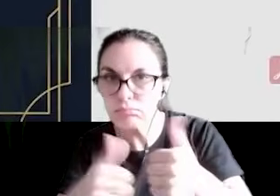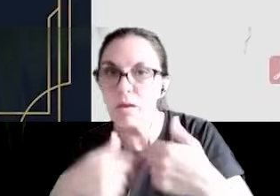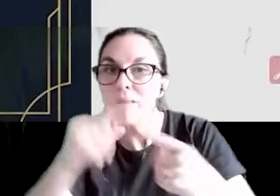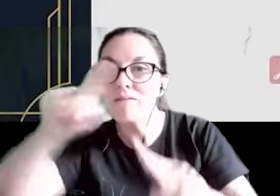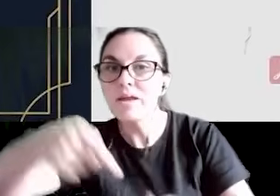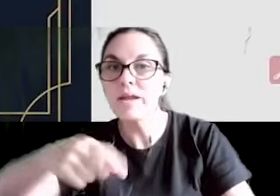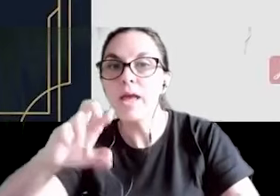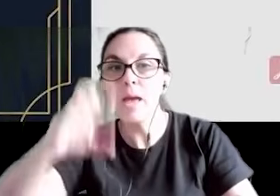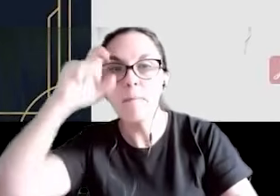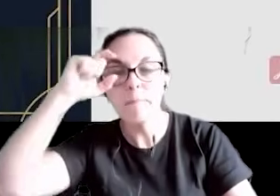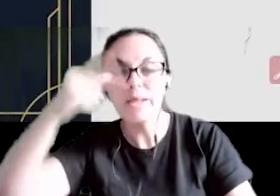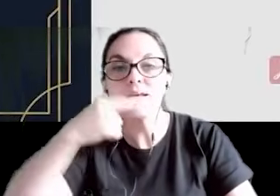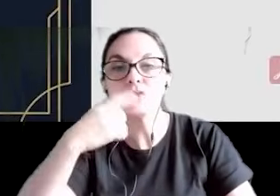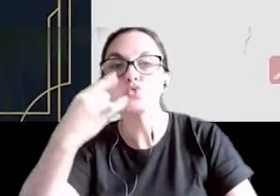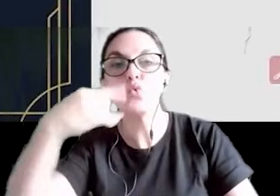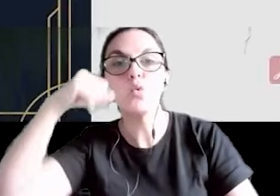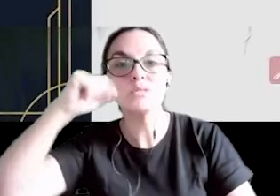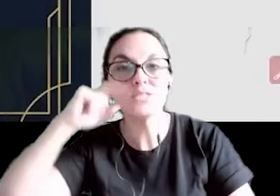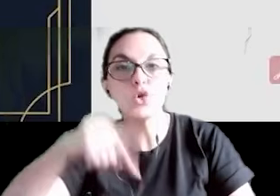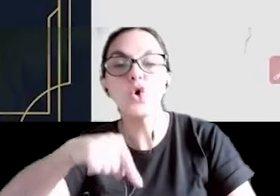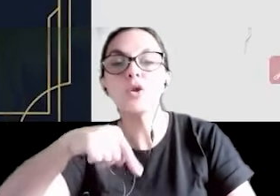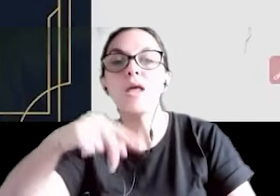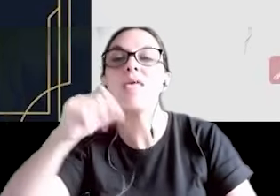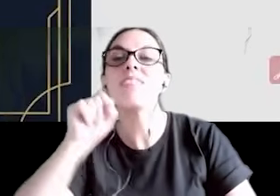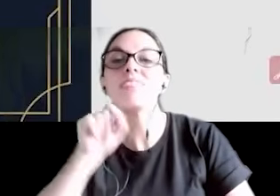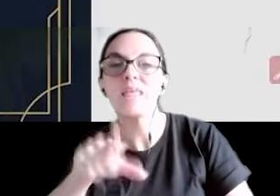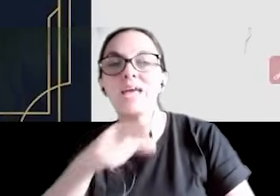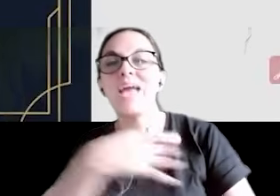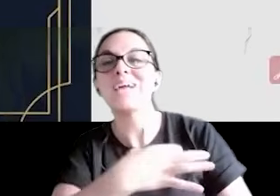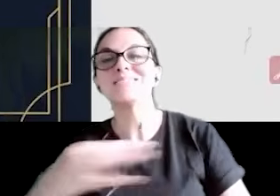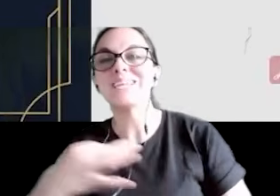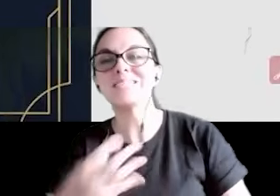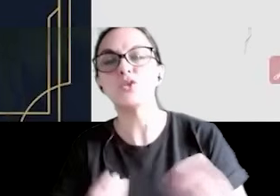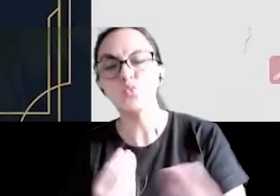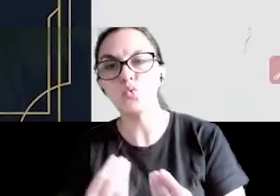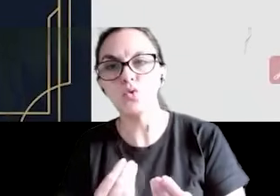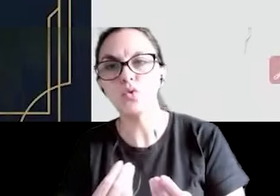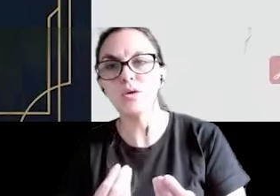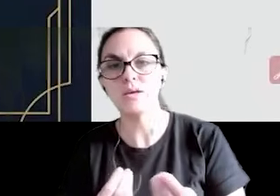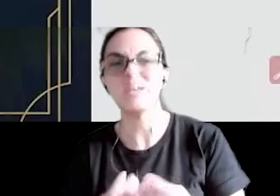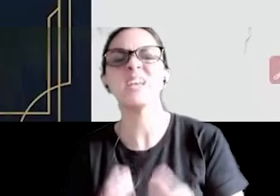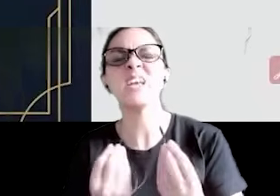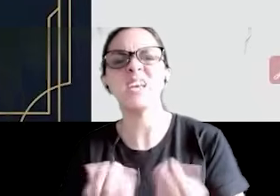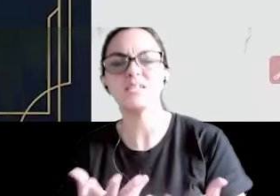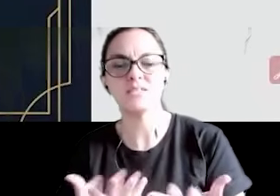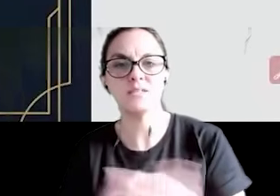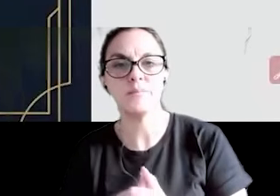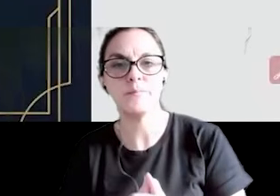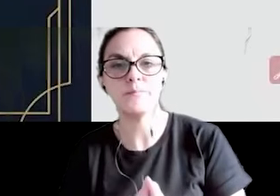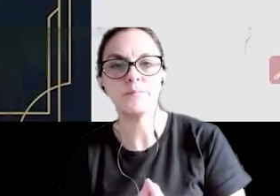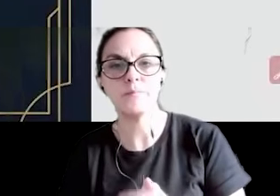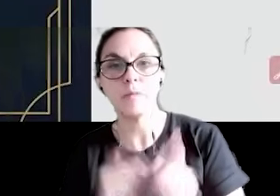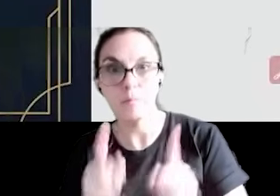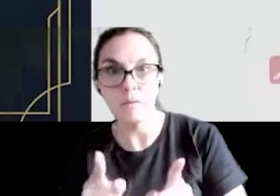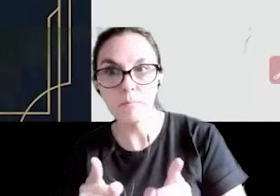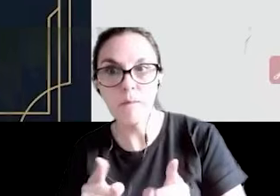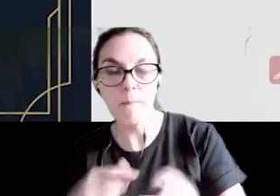exactitud. Presunción de exactitud de las declaraciones juradas presentadas con